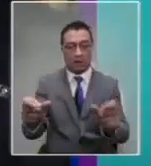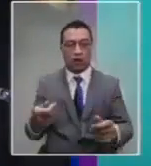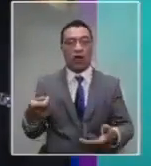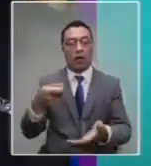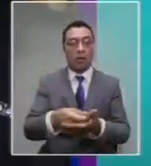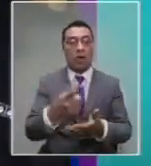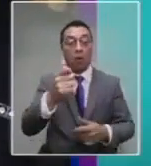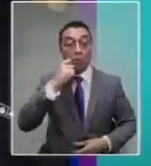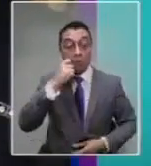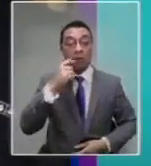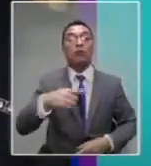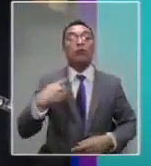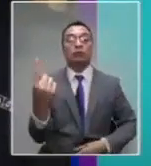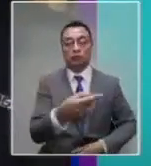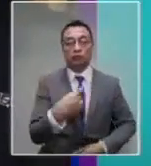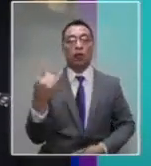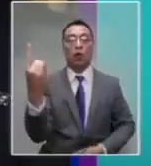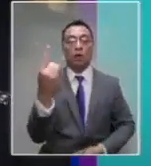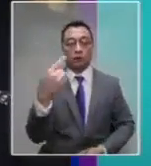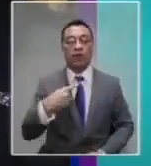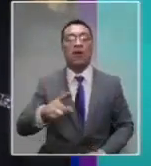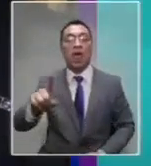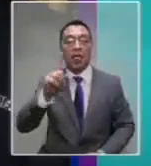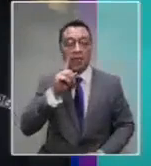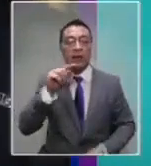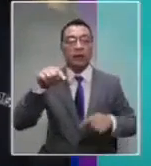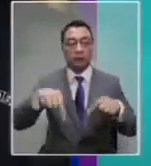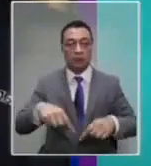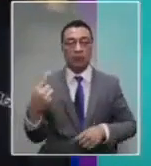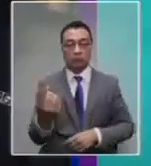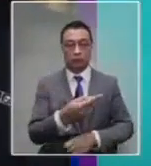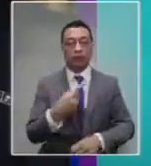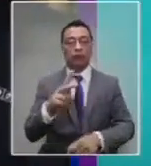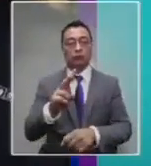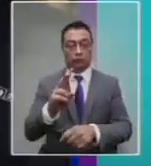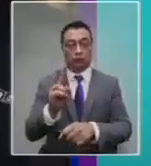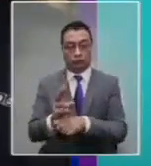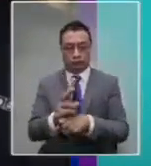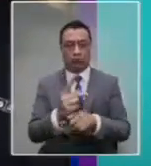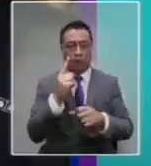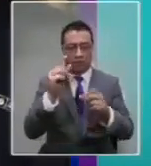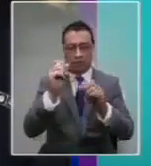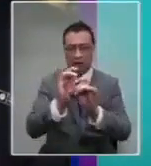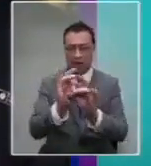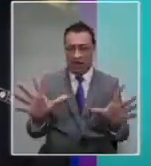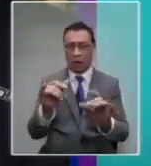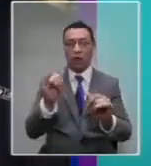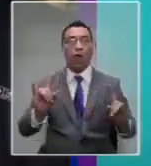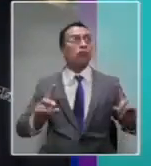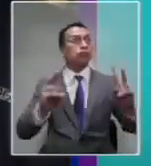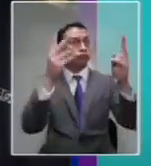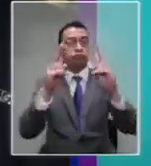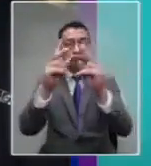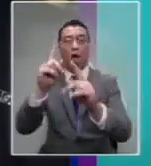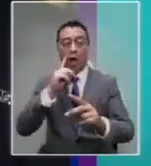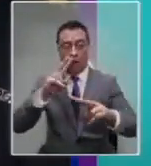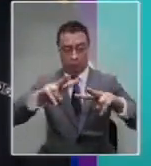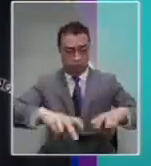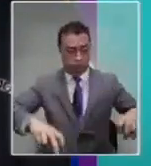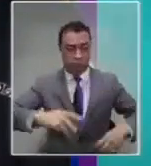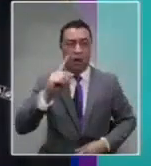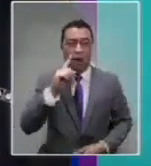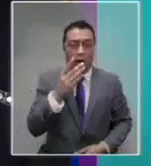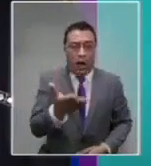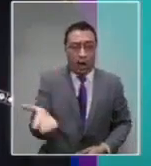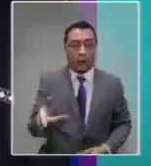humano. Y ese capital humano nosotros hoy día en la universidad lo tenemos, nuestros académicos están preparados, tenemos la infraestructura para investigar